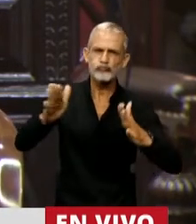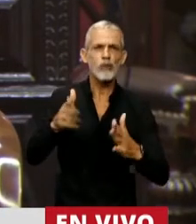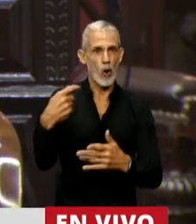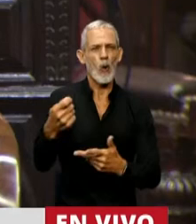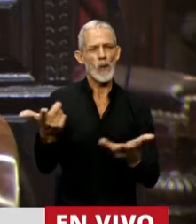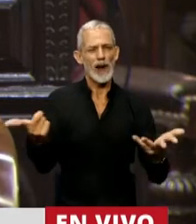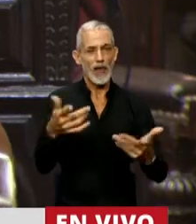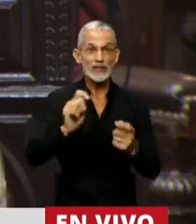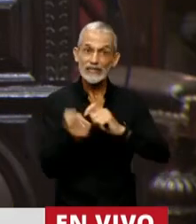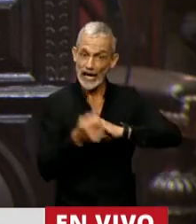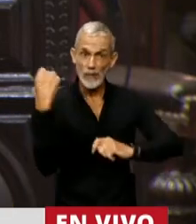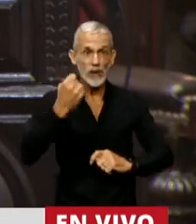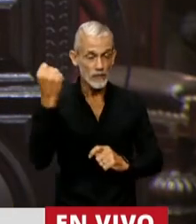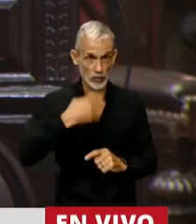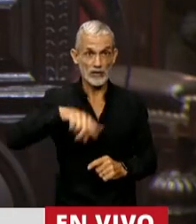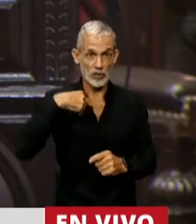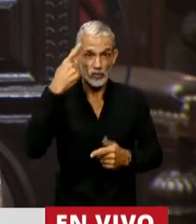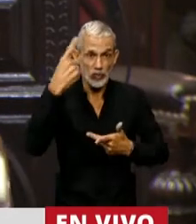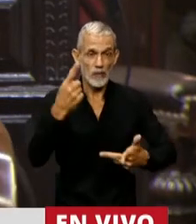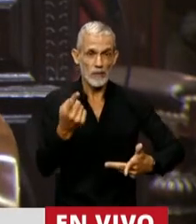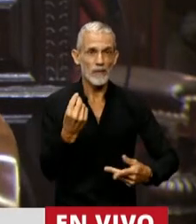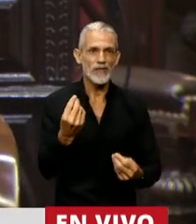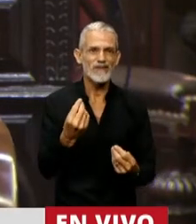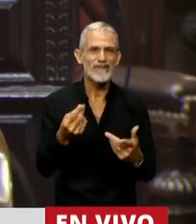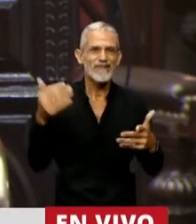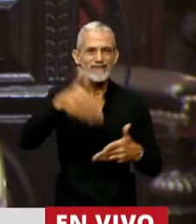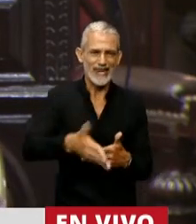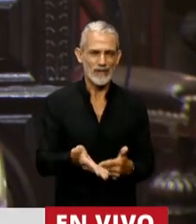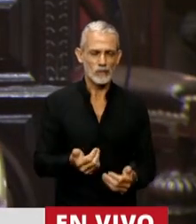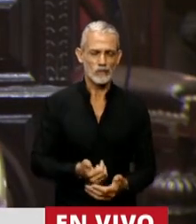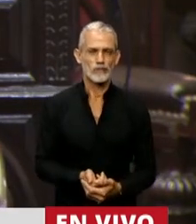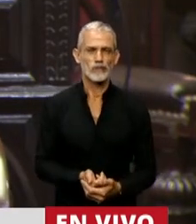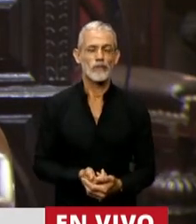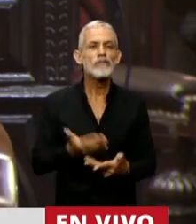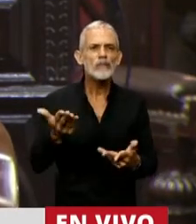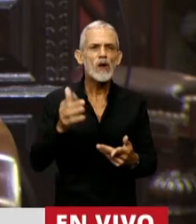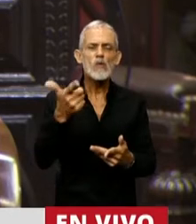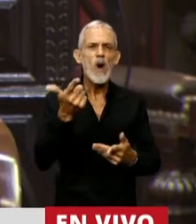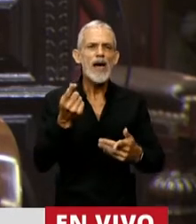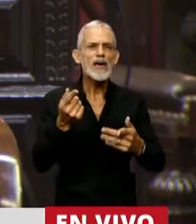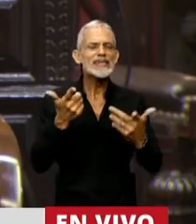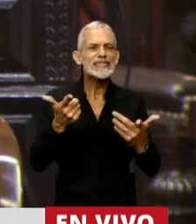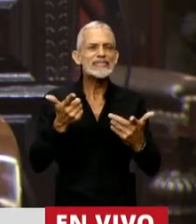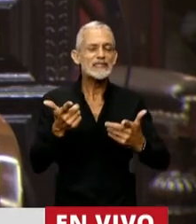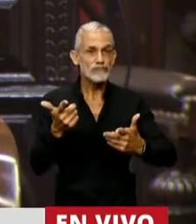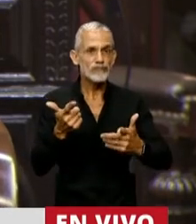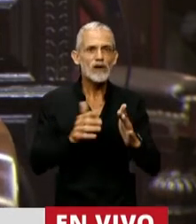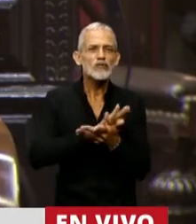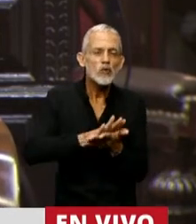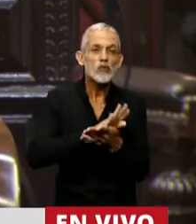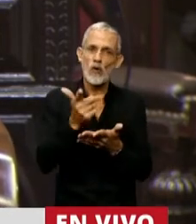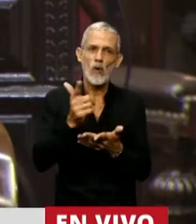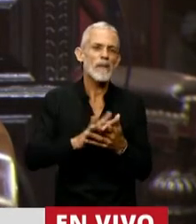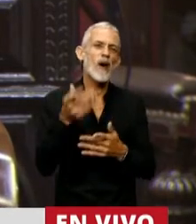Ese es el cambio central que nosotros venimos a plantear. Pero no hay suerte, no hay salida para